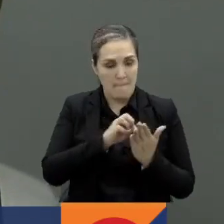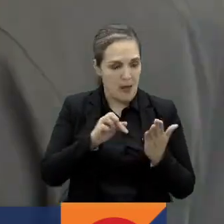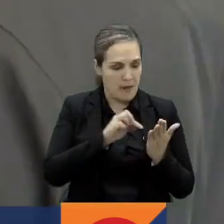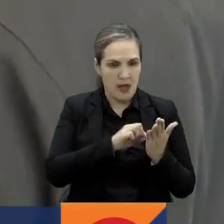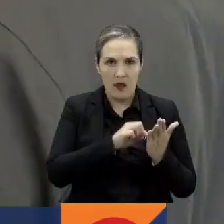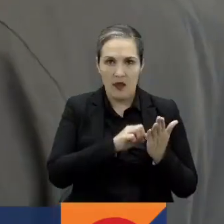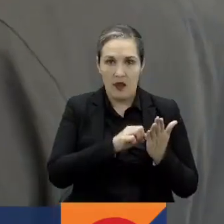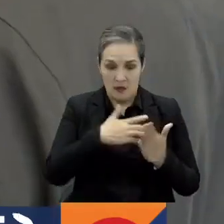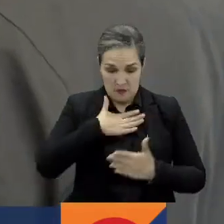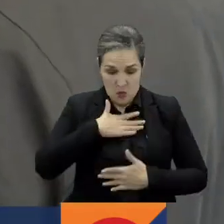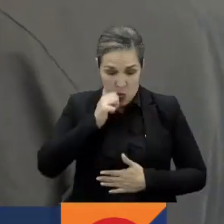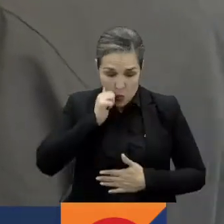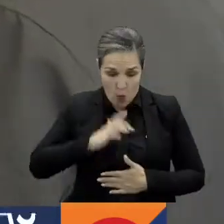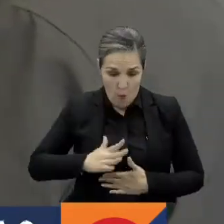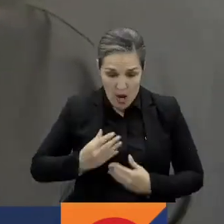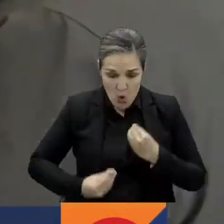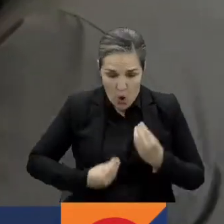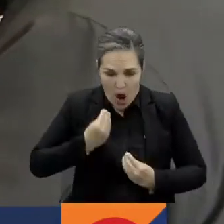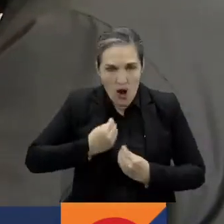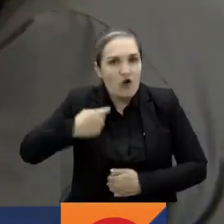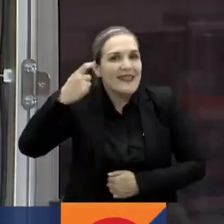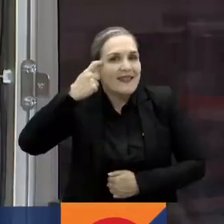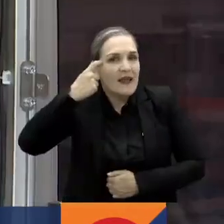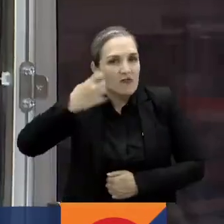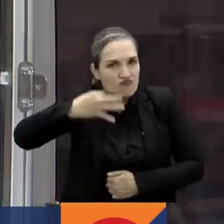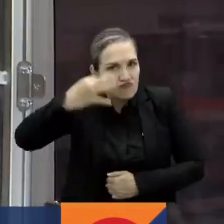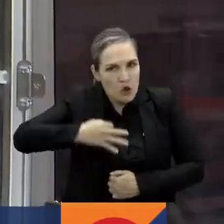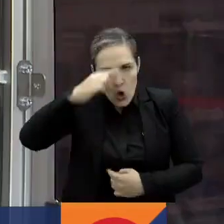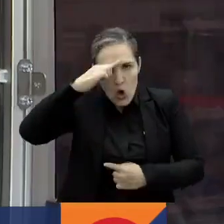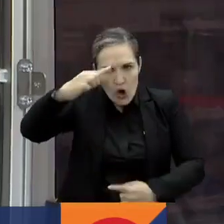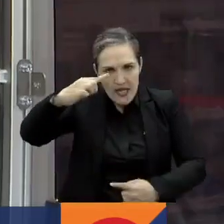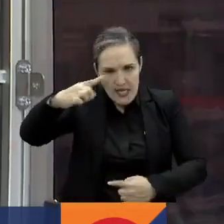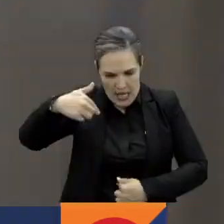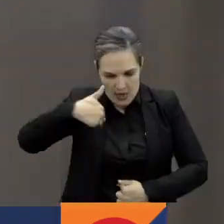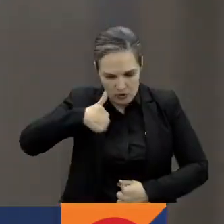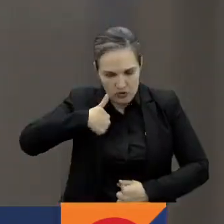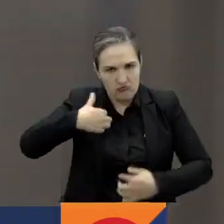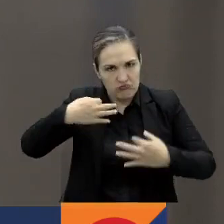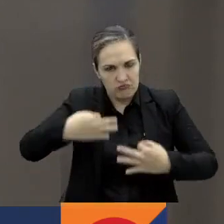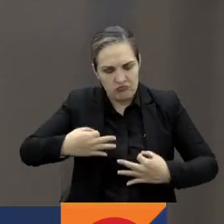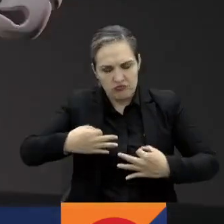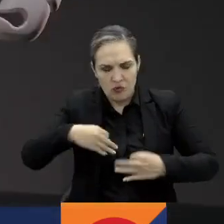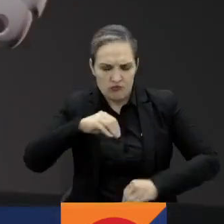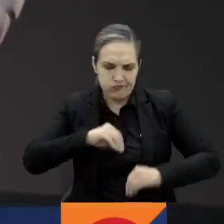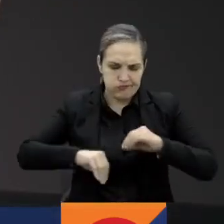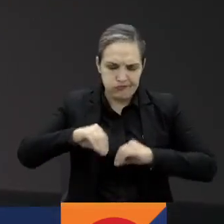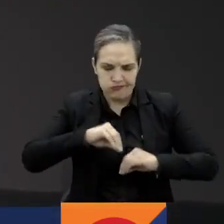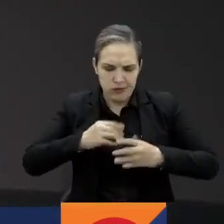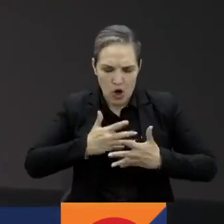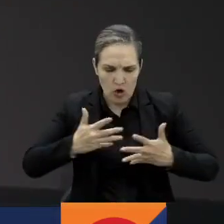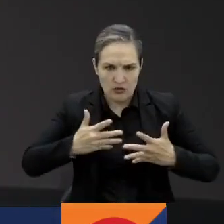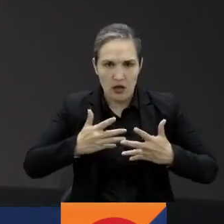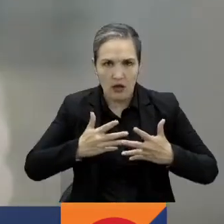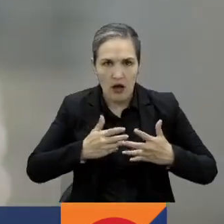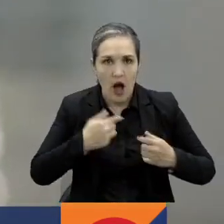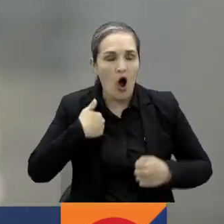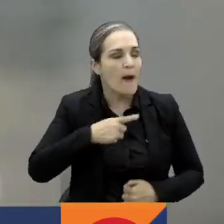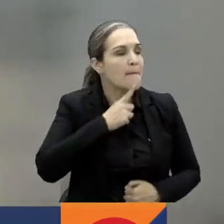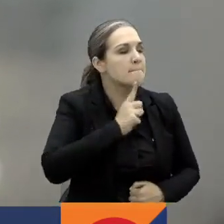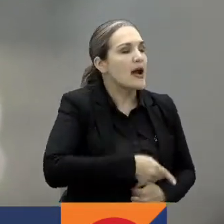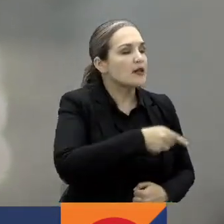reemplazar múltiples funciones de la cotidianidad humana era algo exclusivo de los guiones de ficción o de las novelas